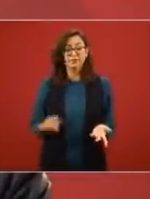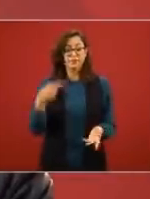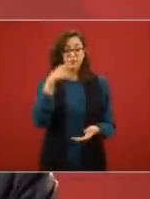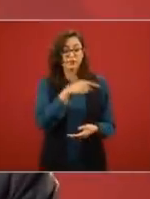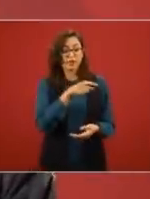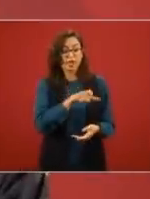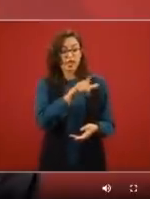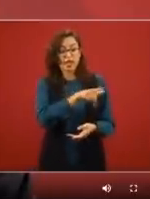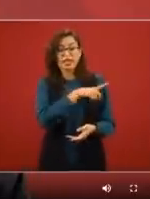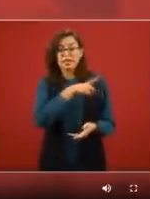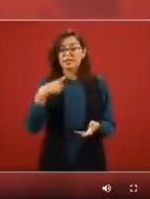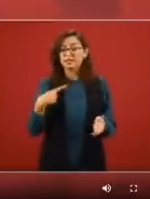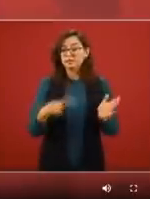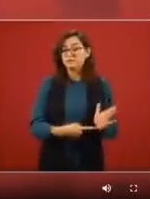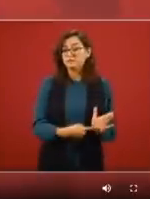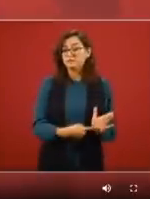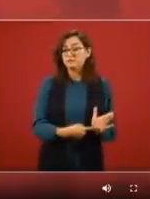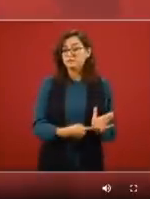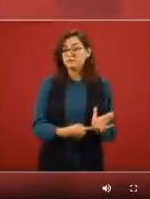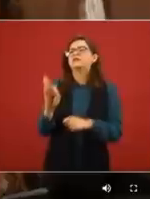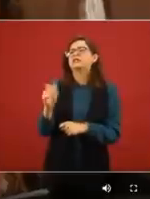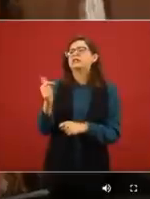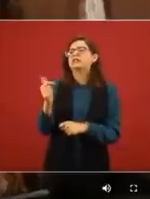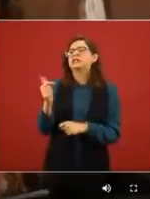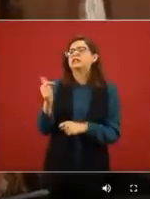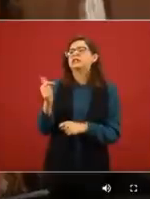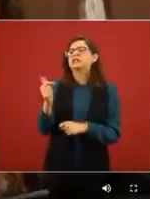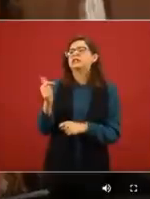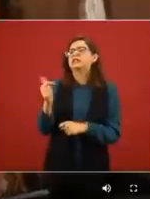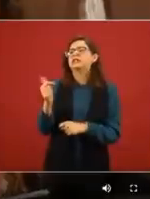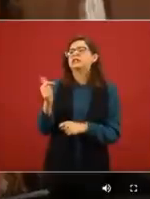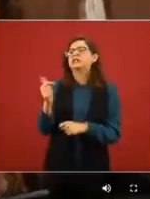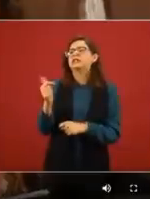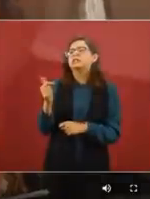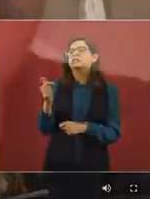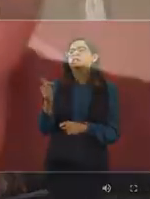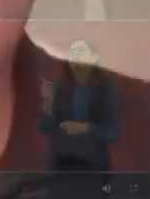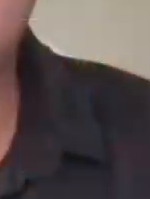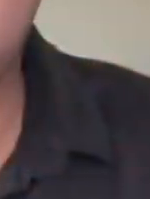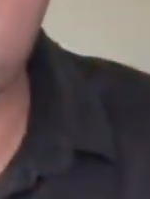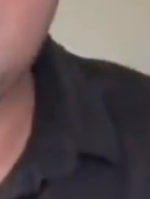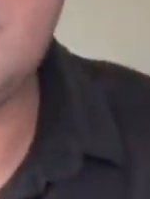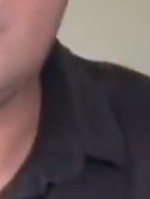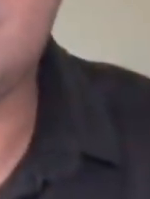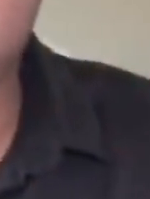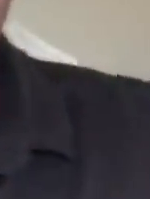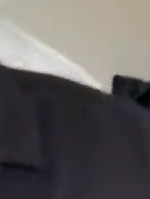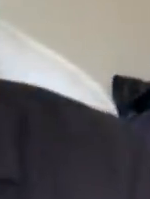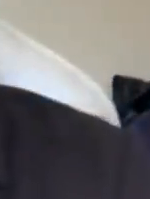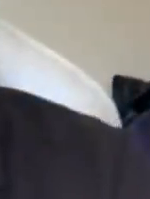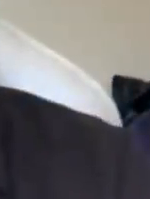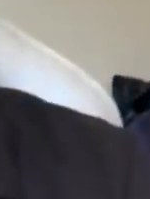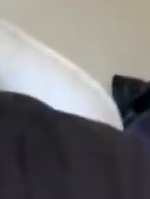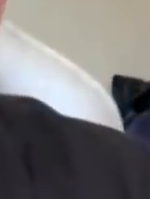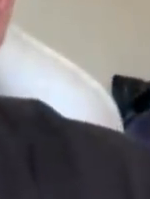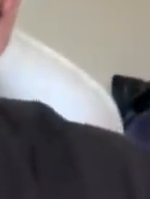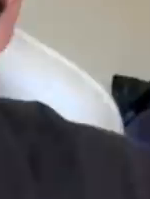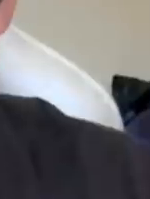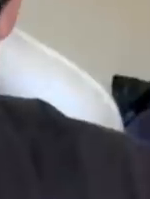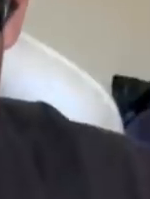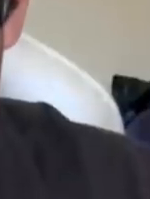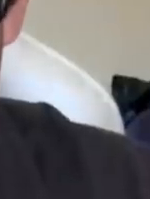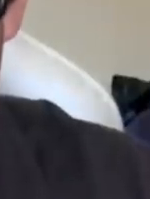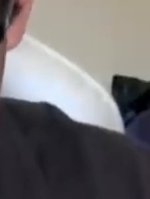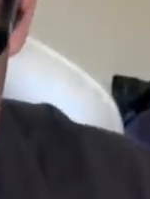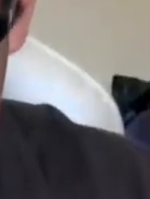lo que está afirmando pero muy claro no lo persona dos tienen que